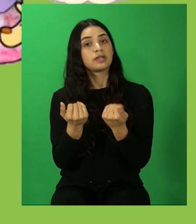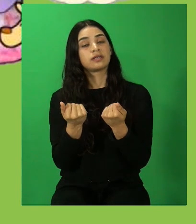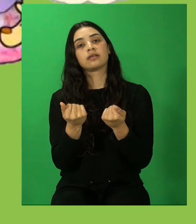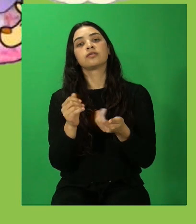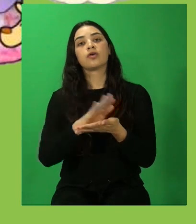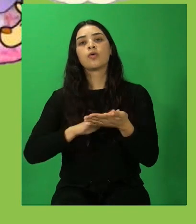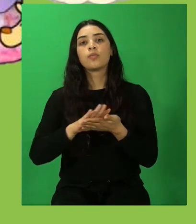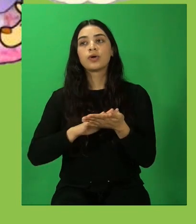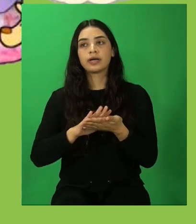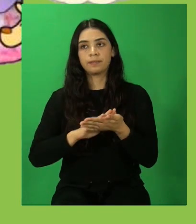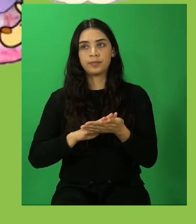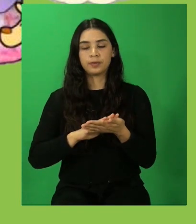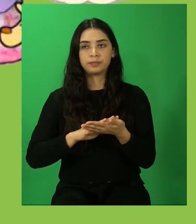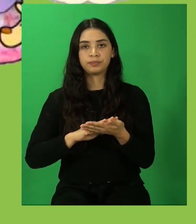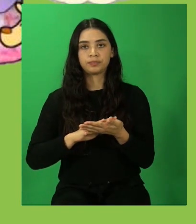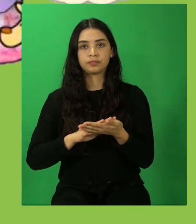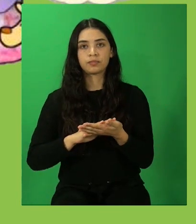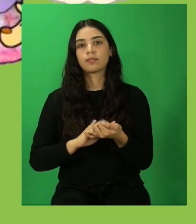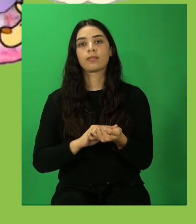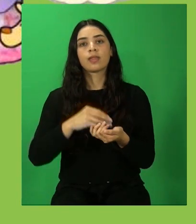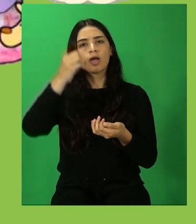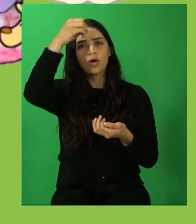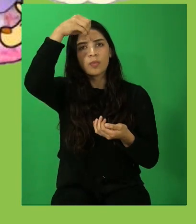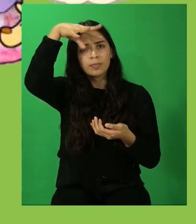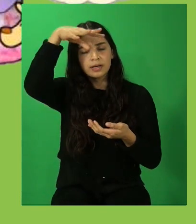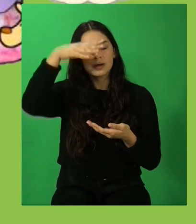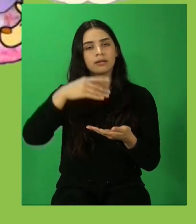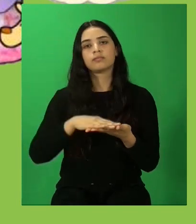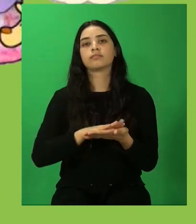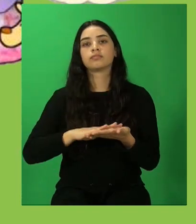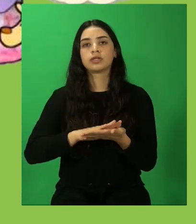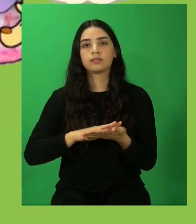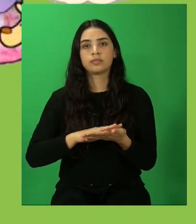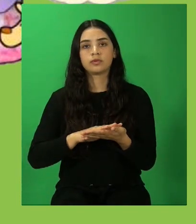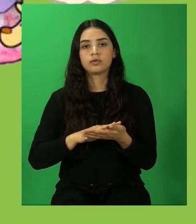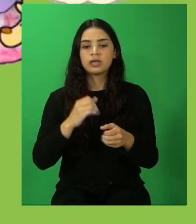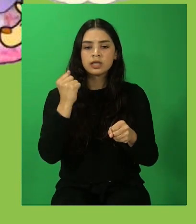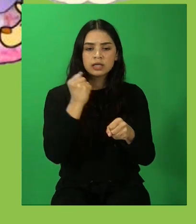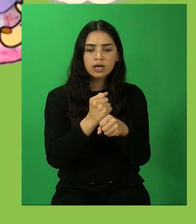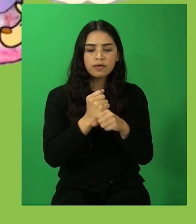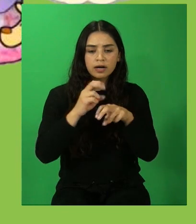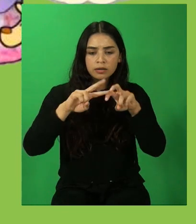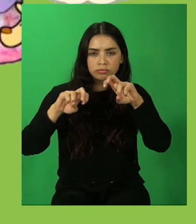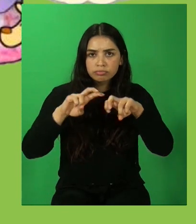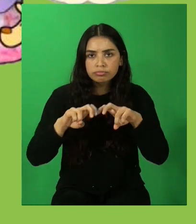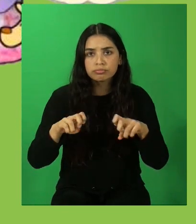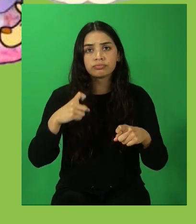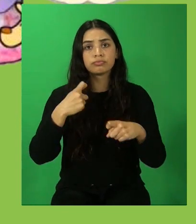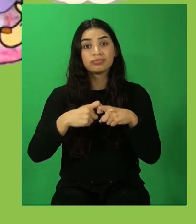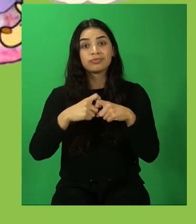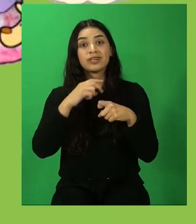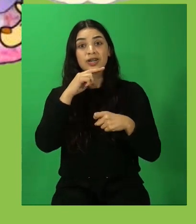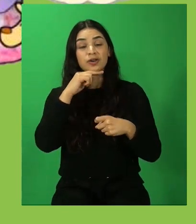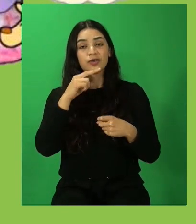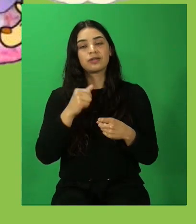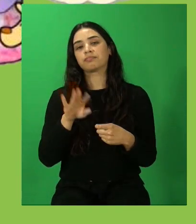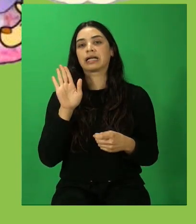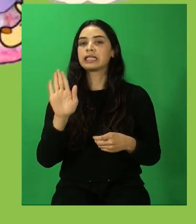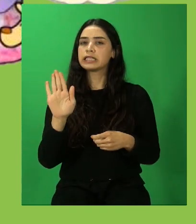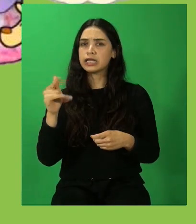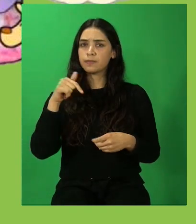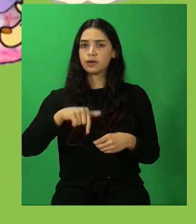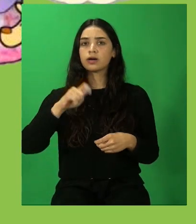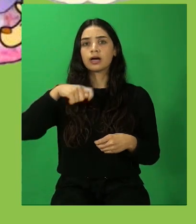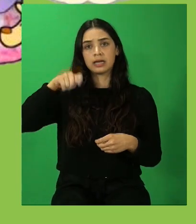un recurso natural que es un mineral. Por ejemplo, sacar cobre, que es típico en nuestra